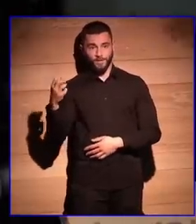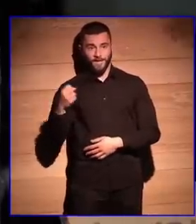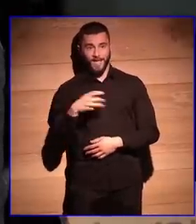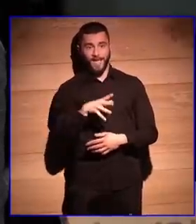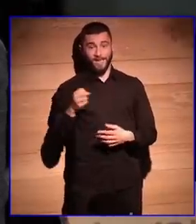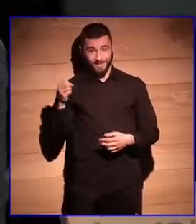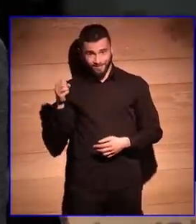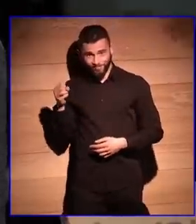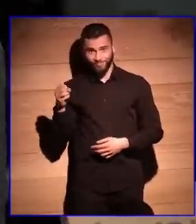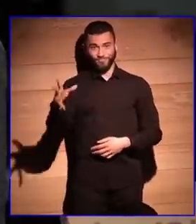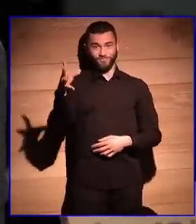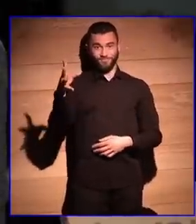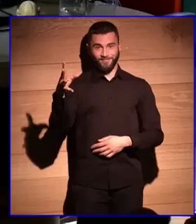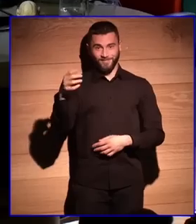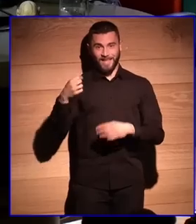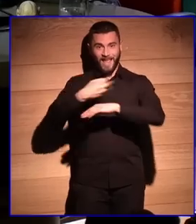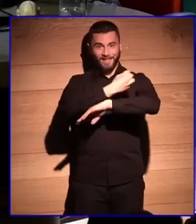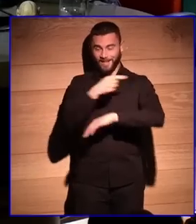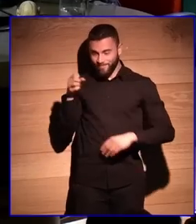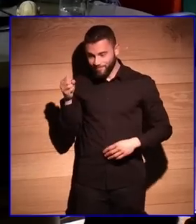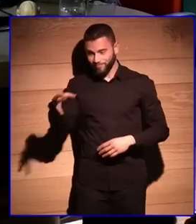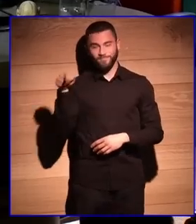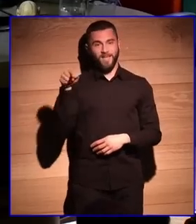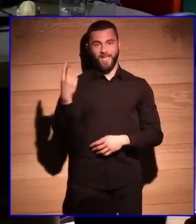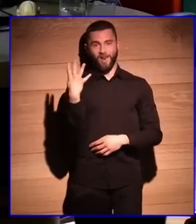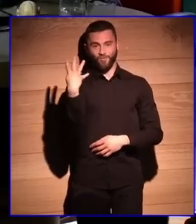Claro. Y luego dice, me llamo Jeffrey.